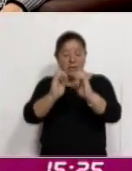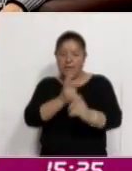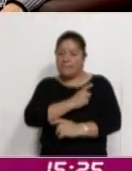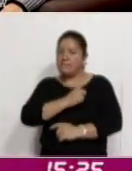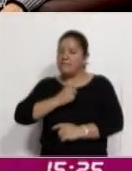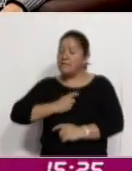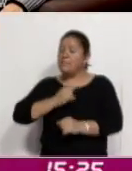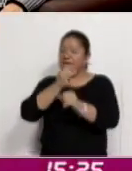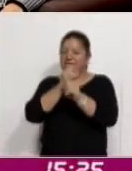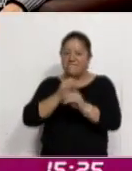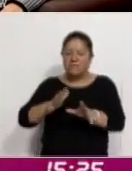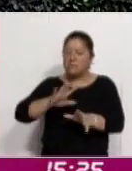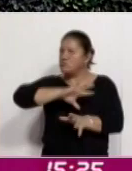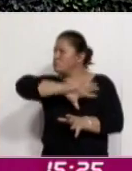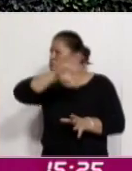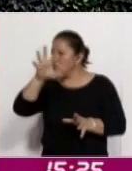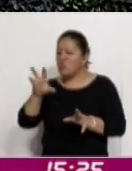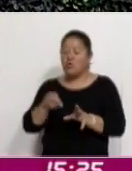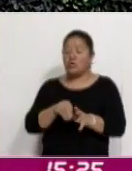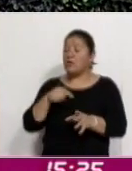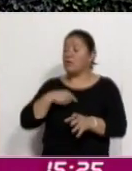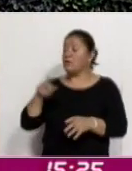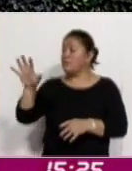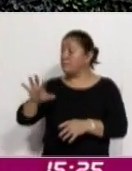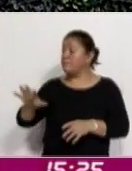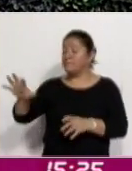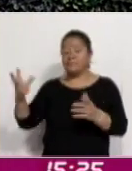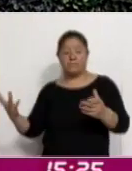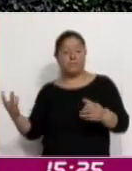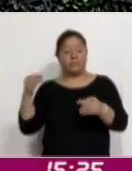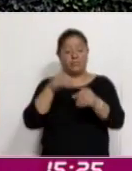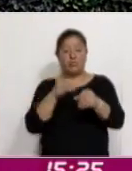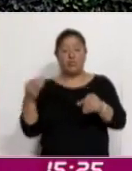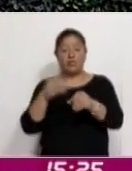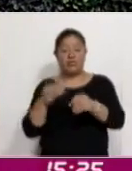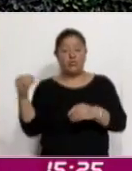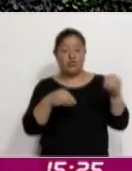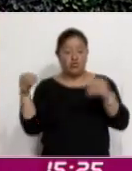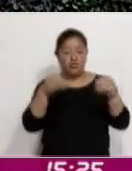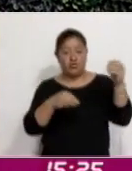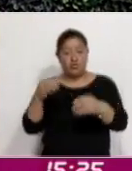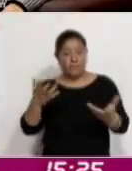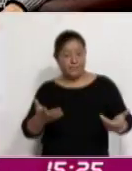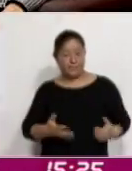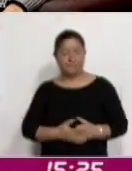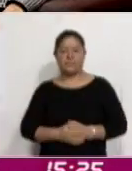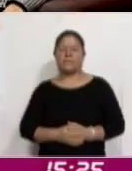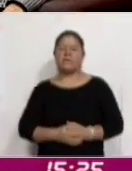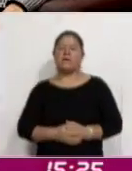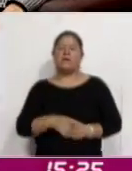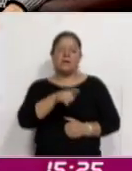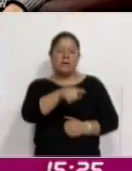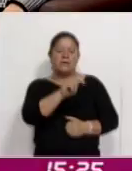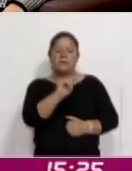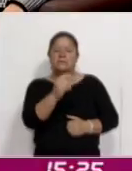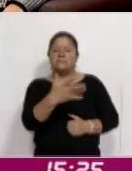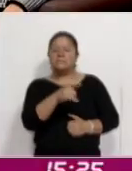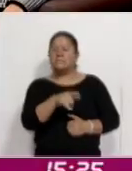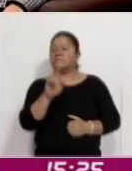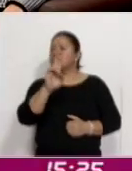datos y la información que nosotros vertimos en esa plataforma. ¿Qué pretende con esto la